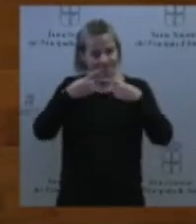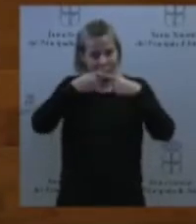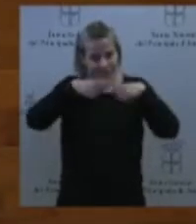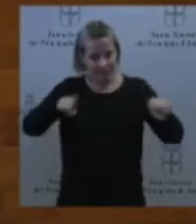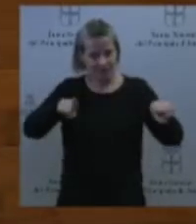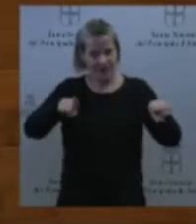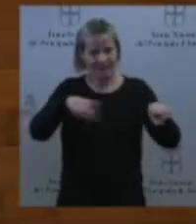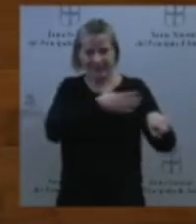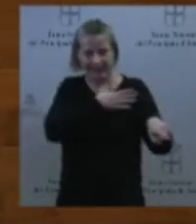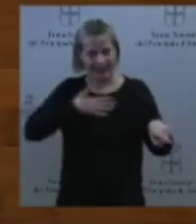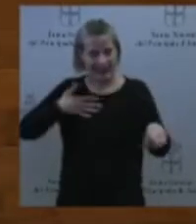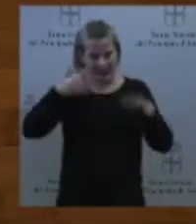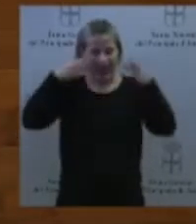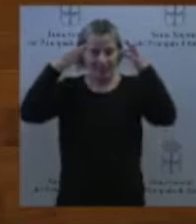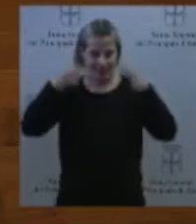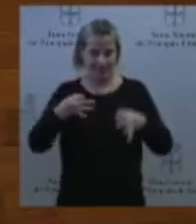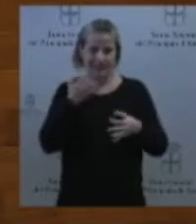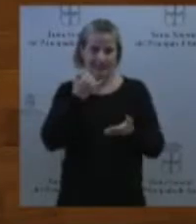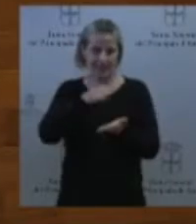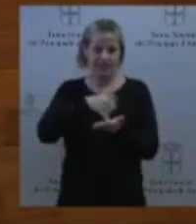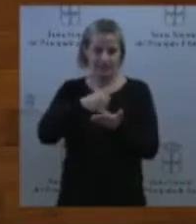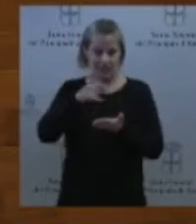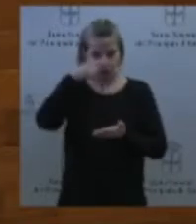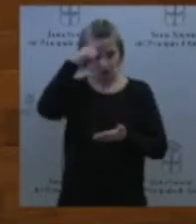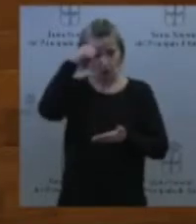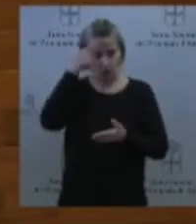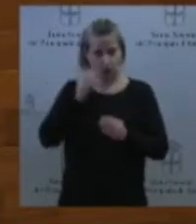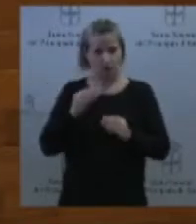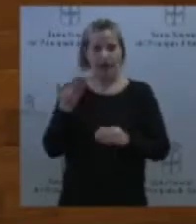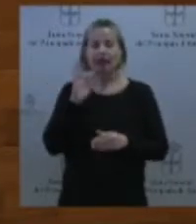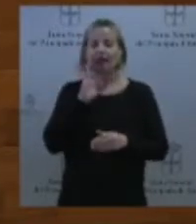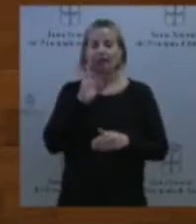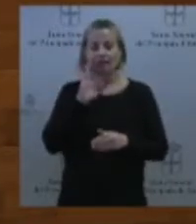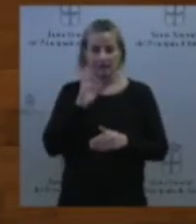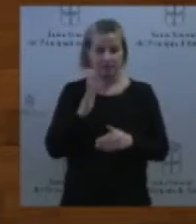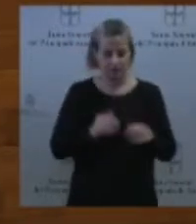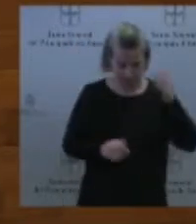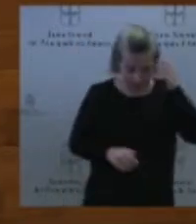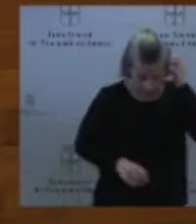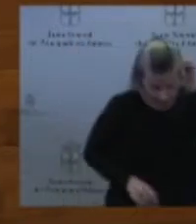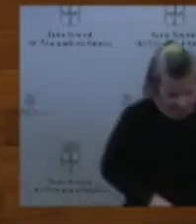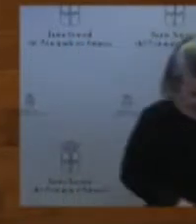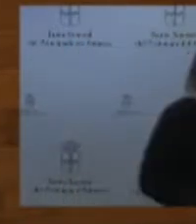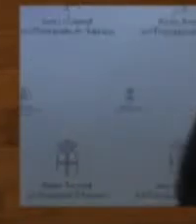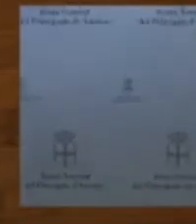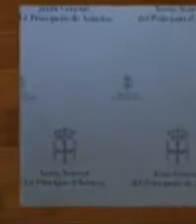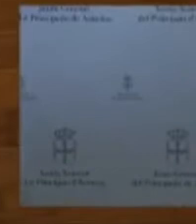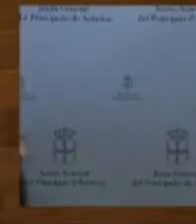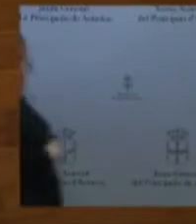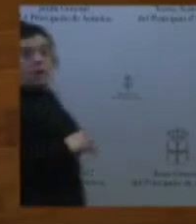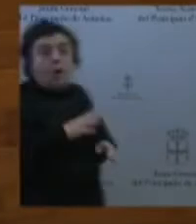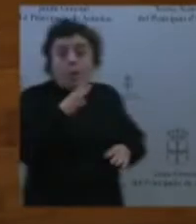estas culturas. Por tanto, en ese ejercicio de responsabilidad que tenemos que tener, lo que dice usted